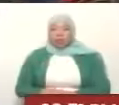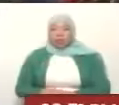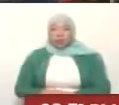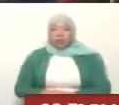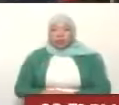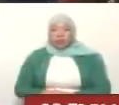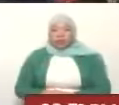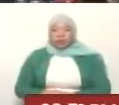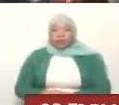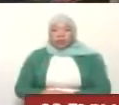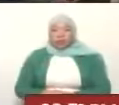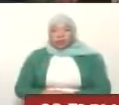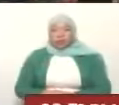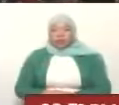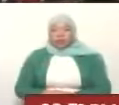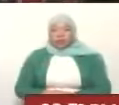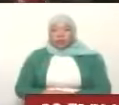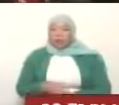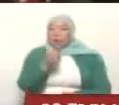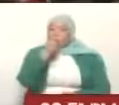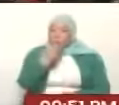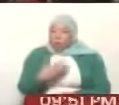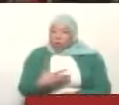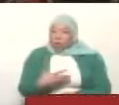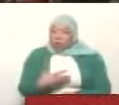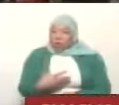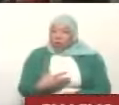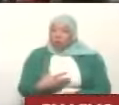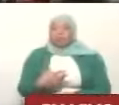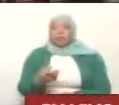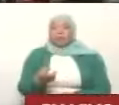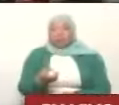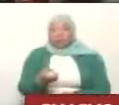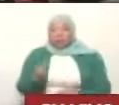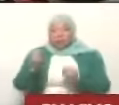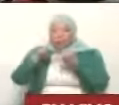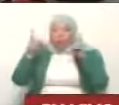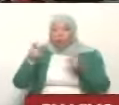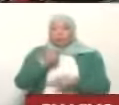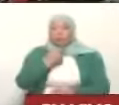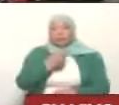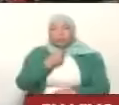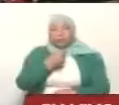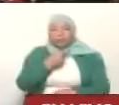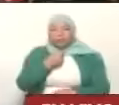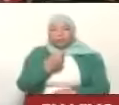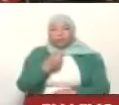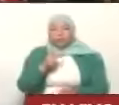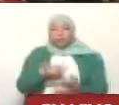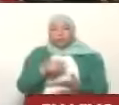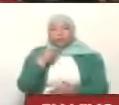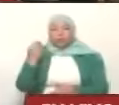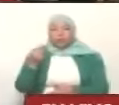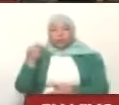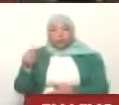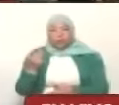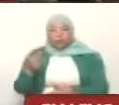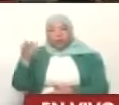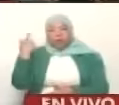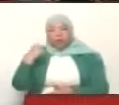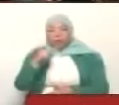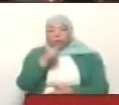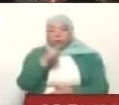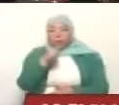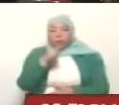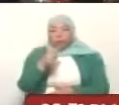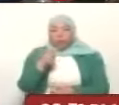De verdad que la calidad es tremenda, increíble. Y esta juventud, mira, ayer vimos